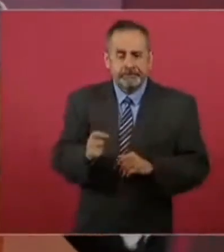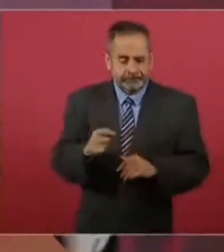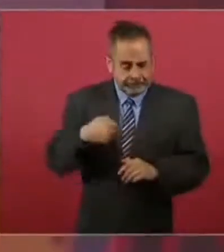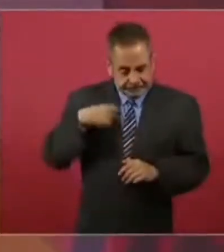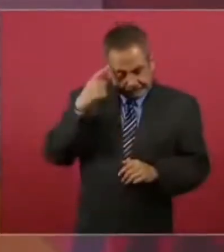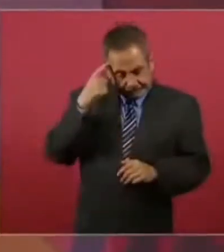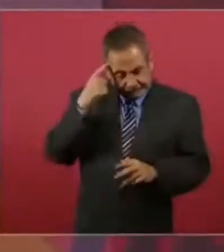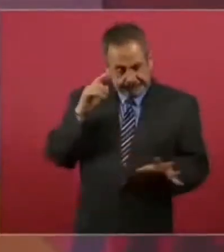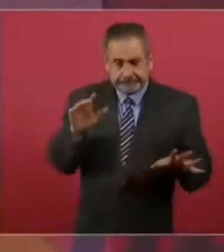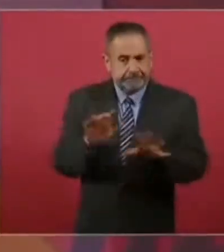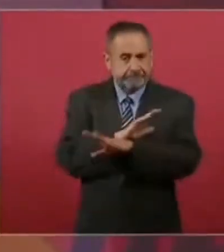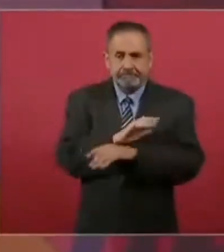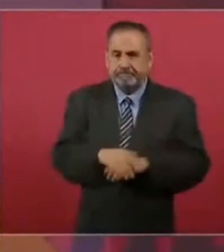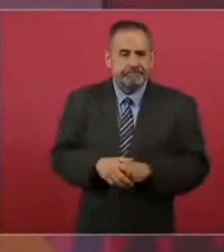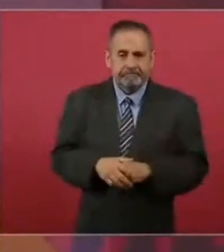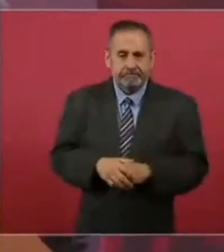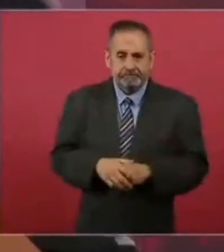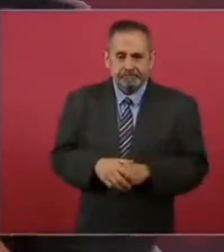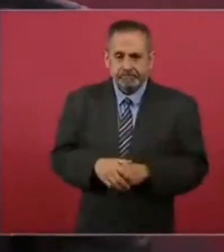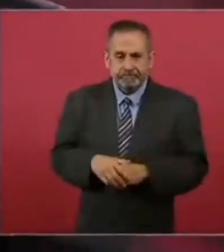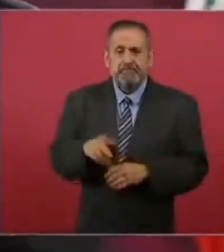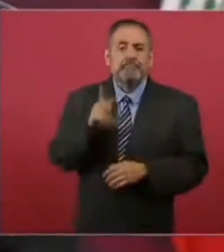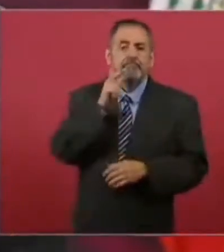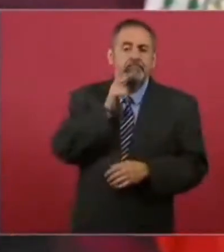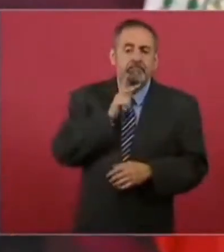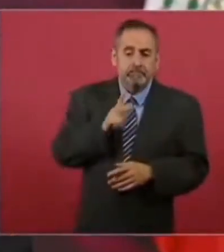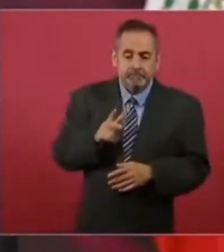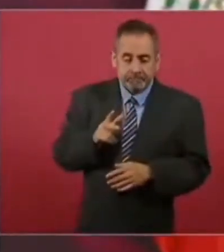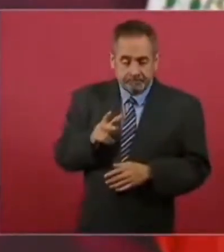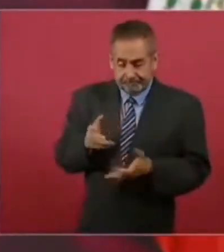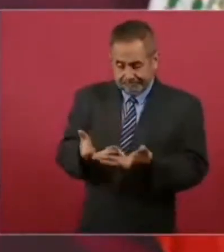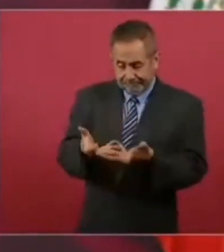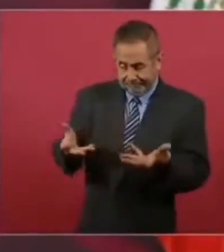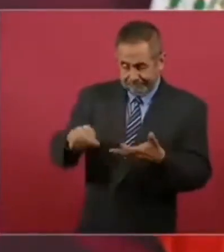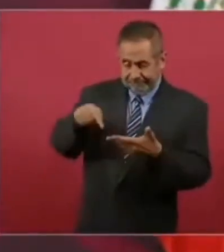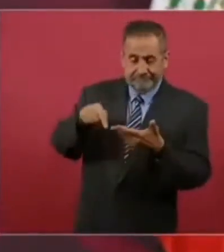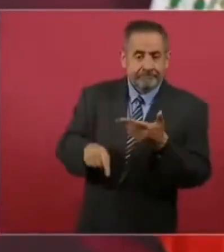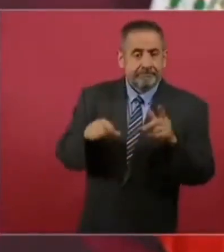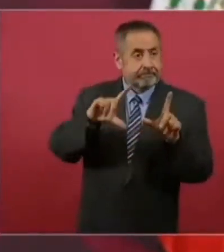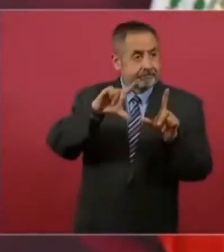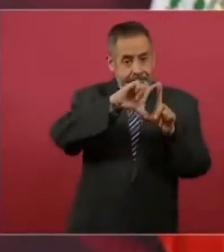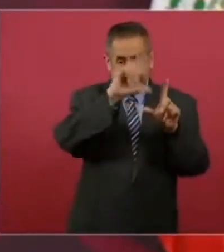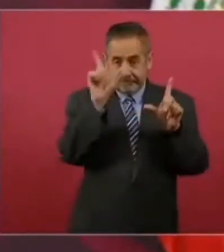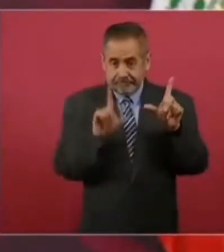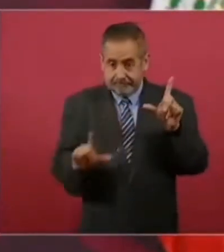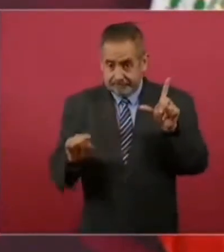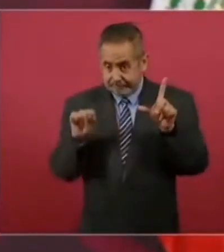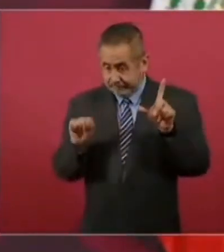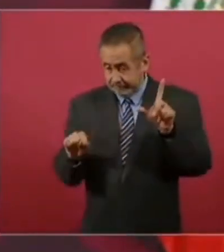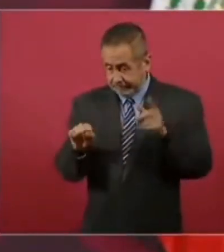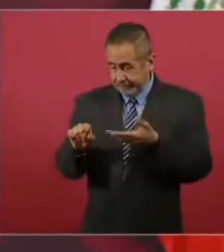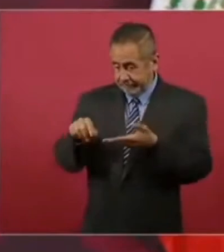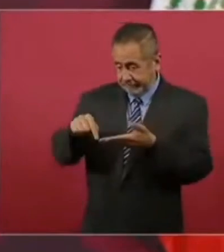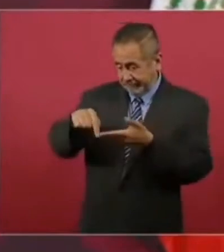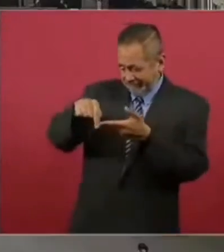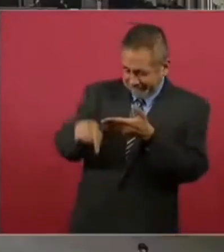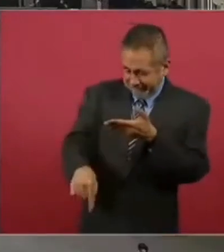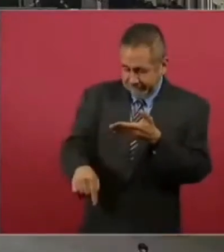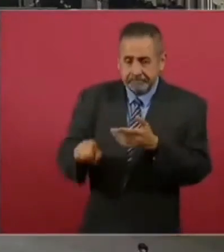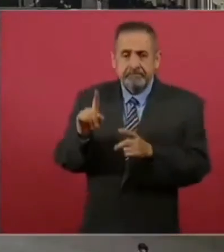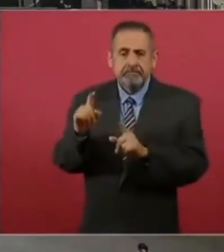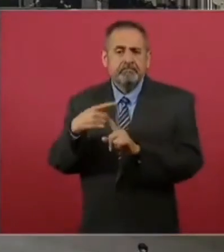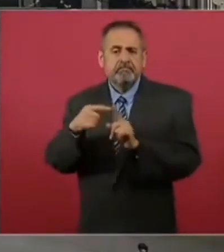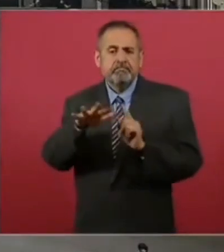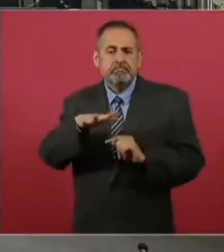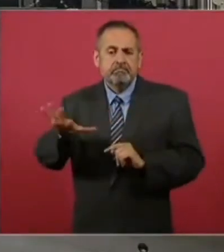Dijimos, el petróleo está en tierra, en el sureste, está en aguas someras,